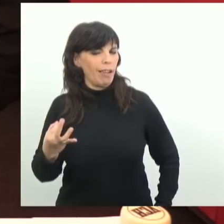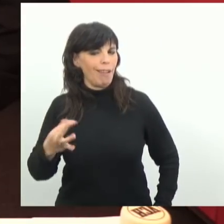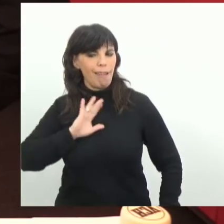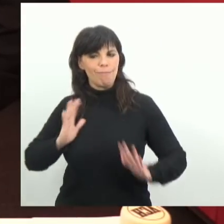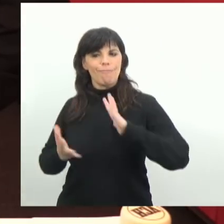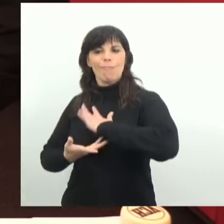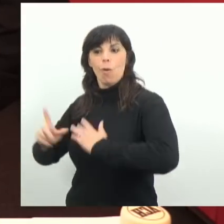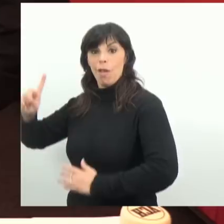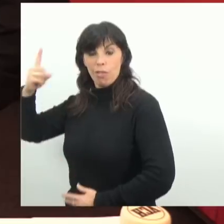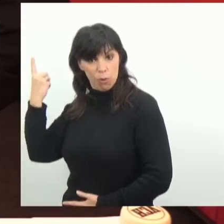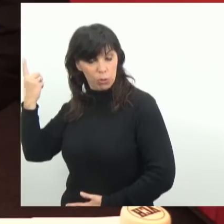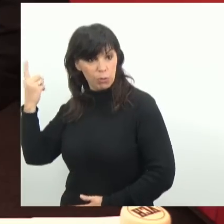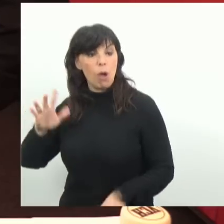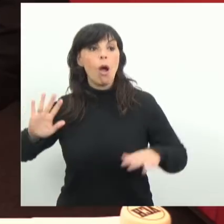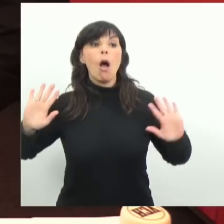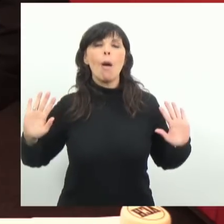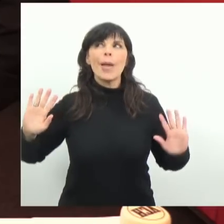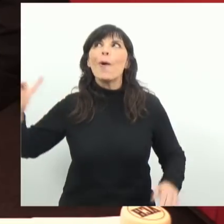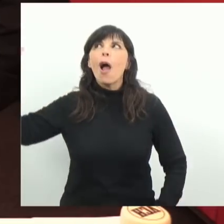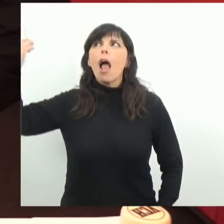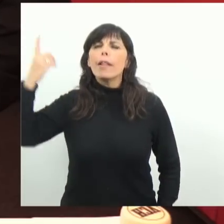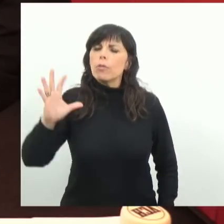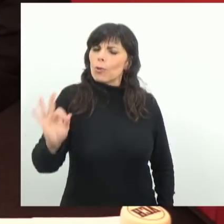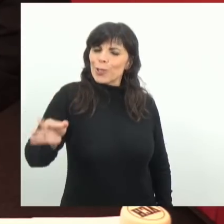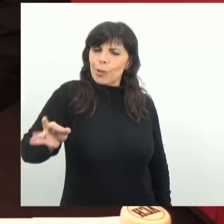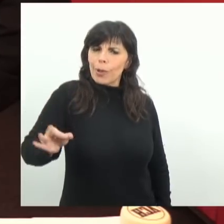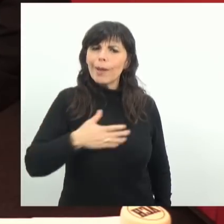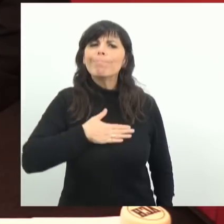Dios quiso ser hombre.